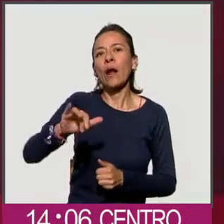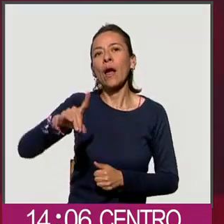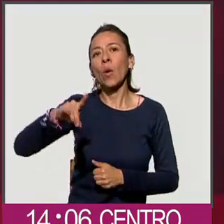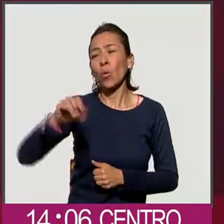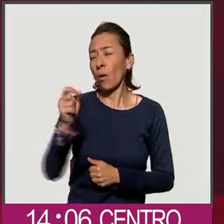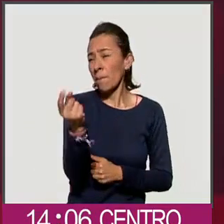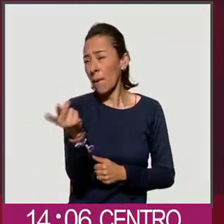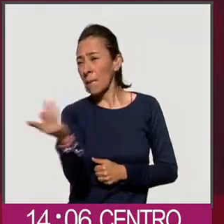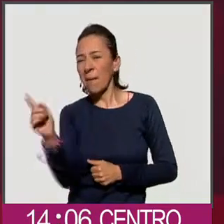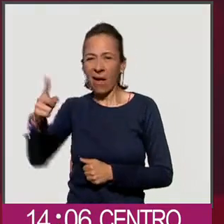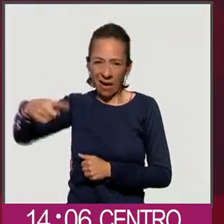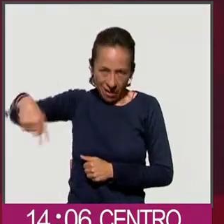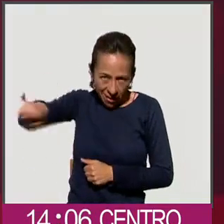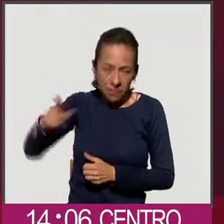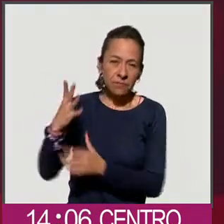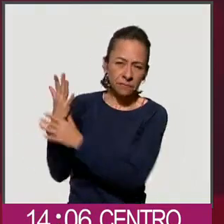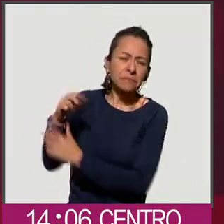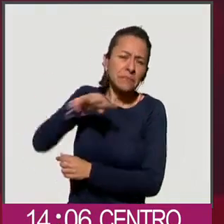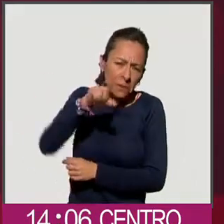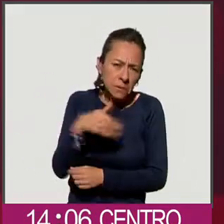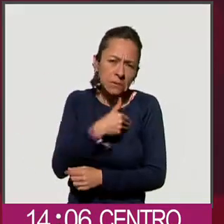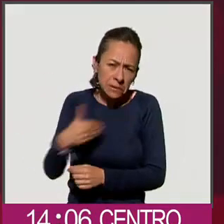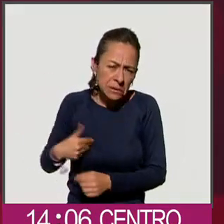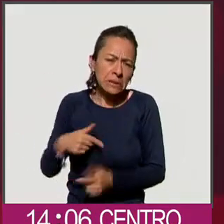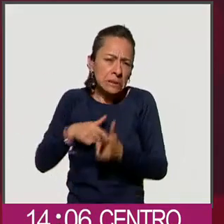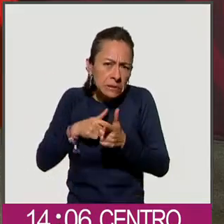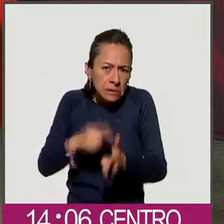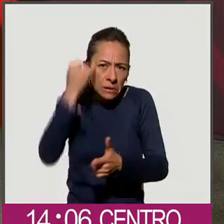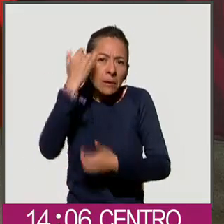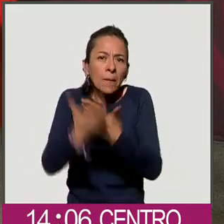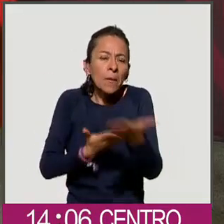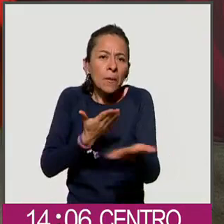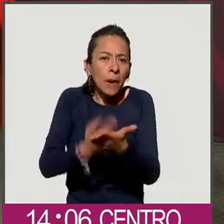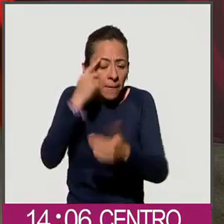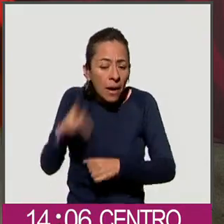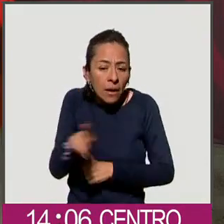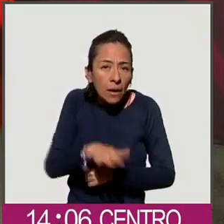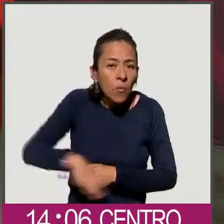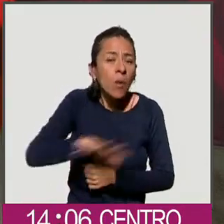presidente insistió en su propuesta para que el pueblo elija por voto directo a los ministros de la Corte.